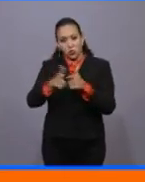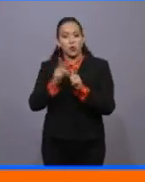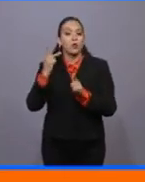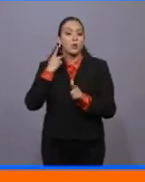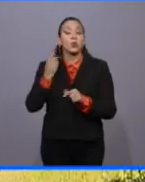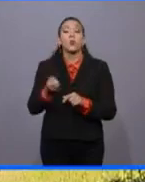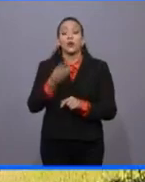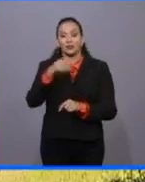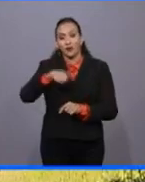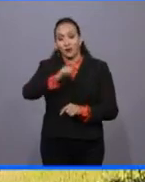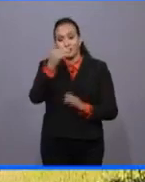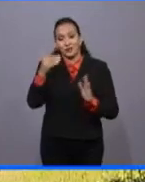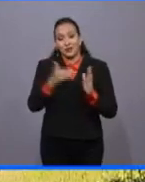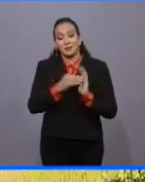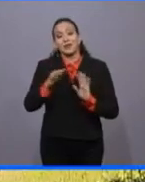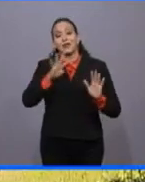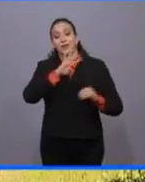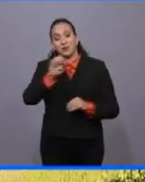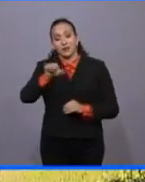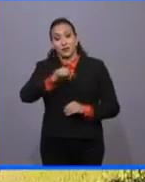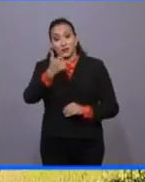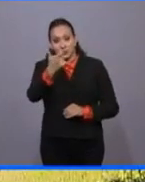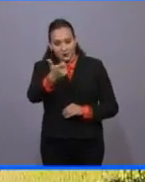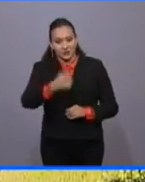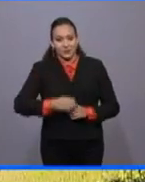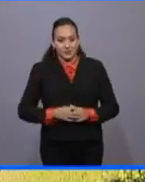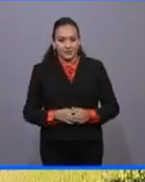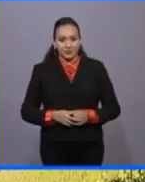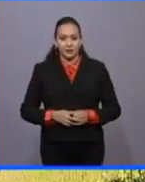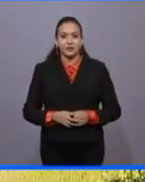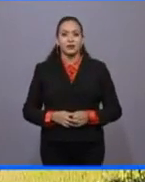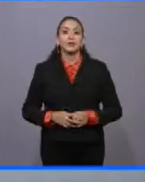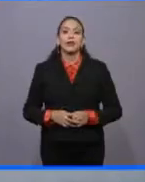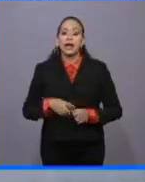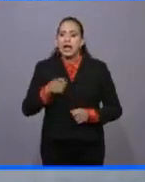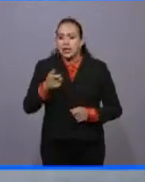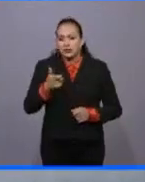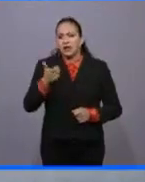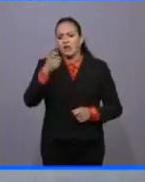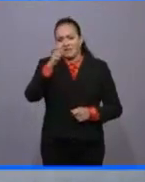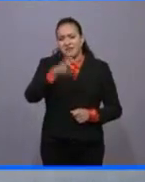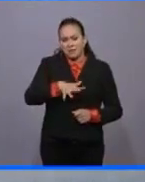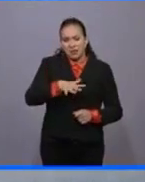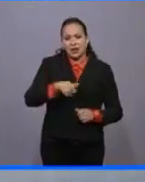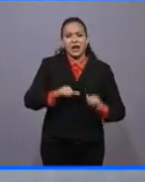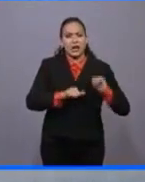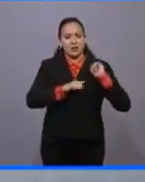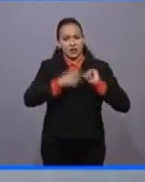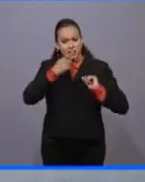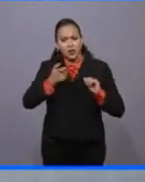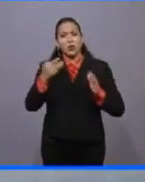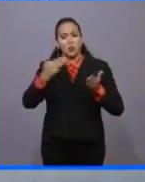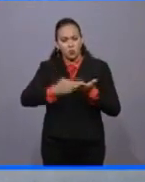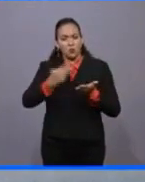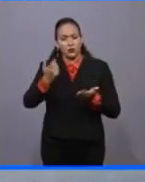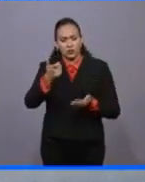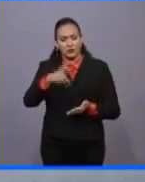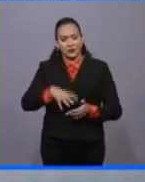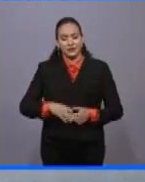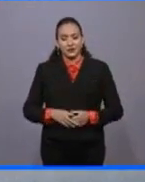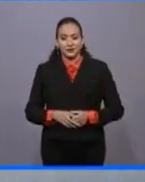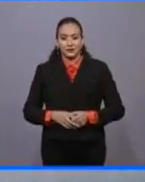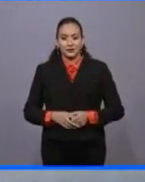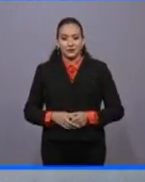la cantidad de 11,411 pesos, una de las más bajas que impuso la autoridad electoral por este